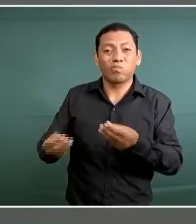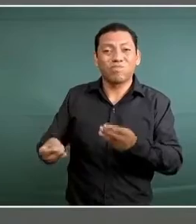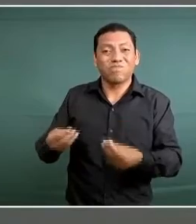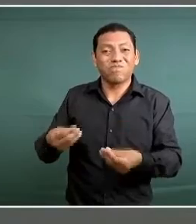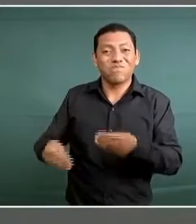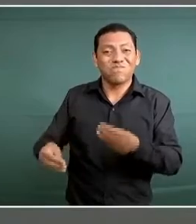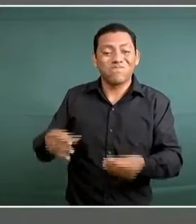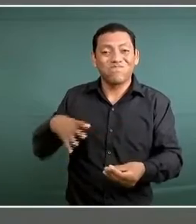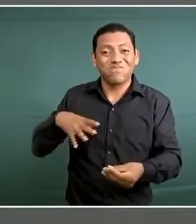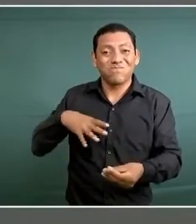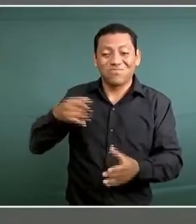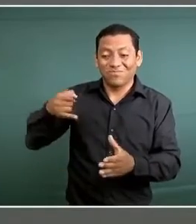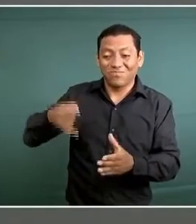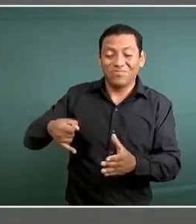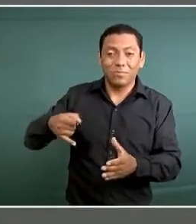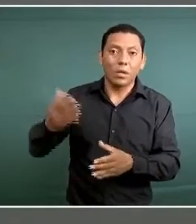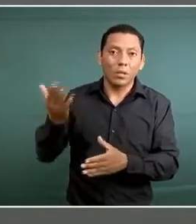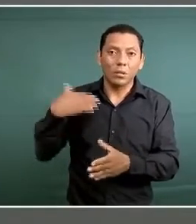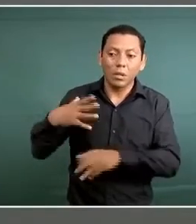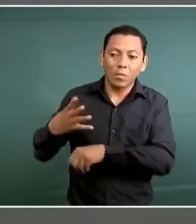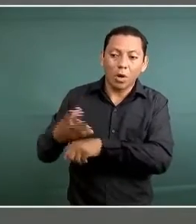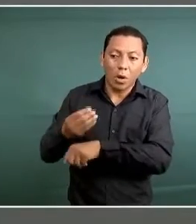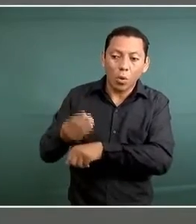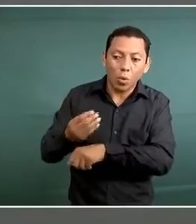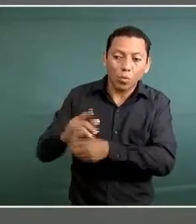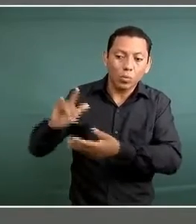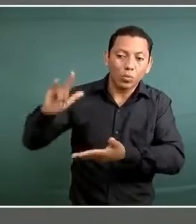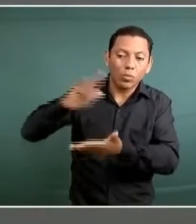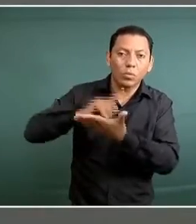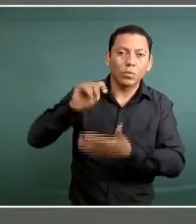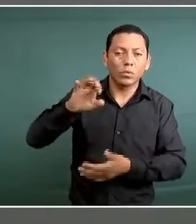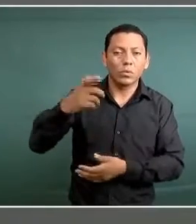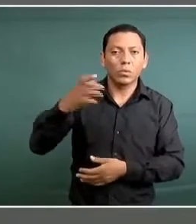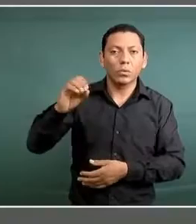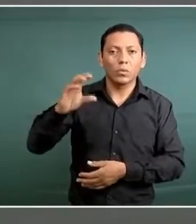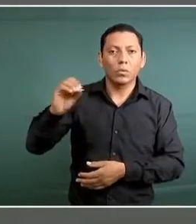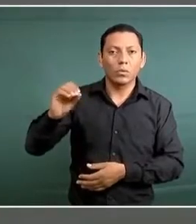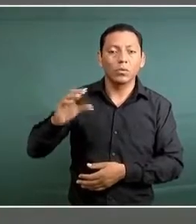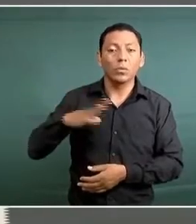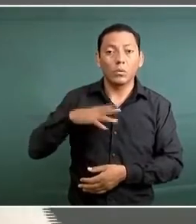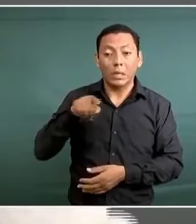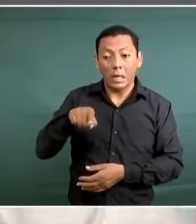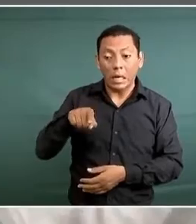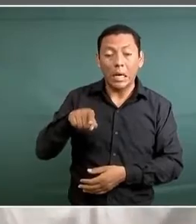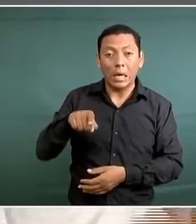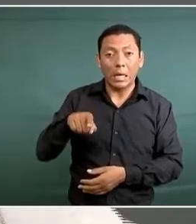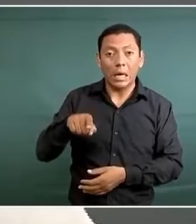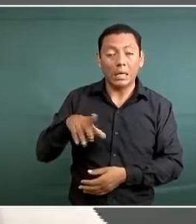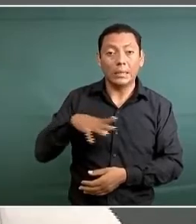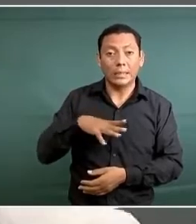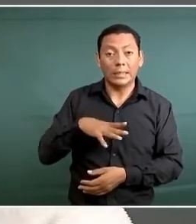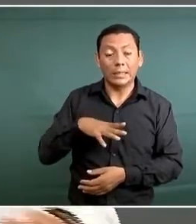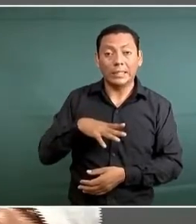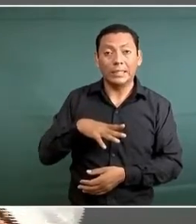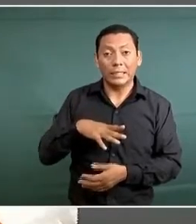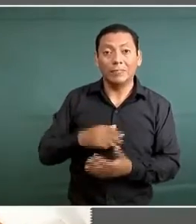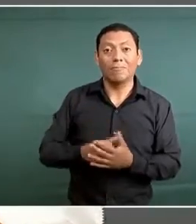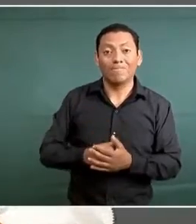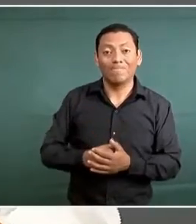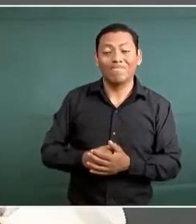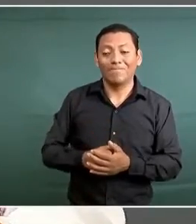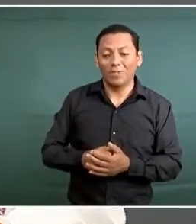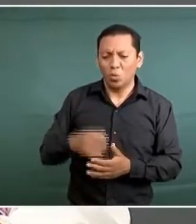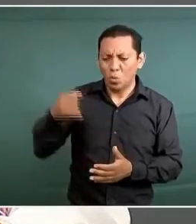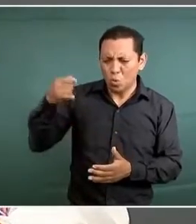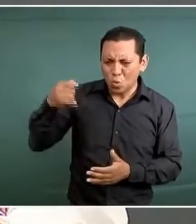donde iban a construir el aeropuerto de tezcoco ahí este pues es